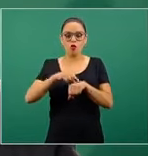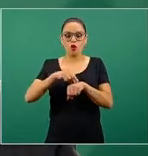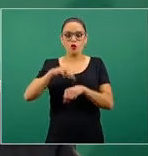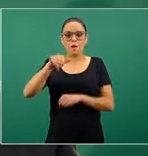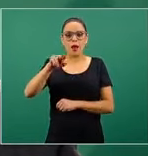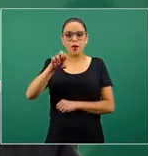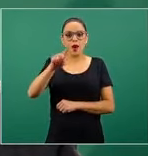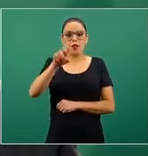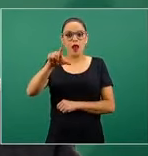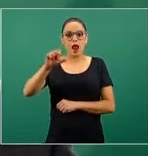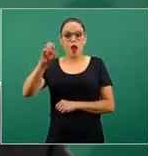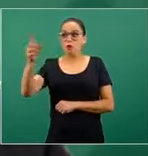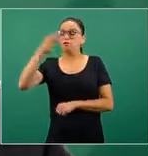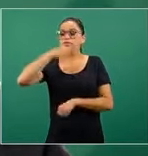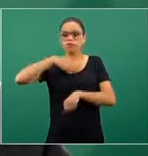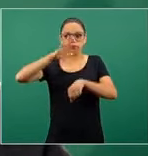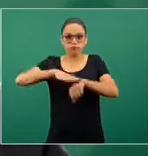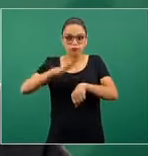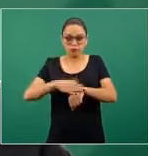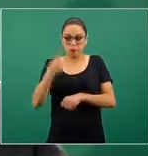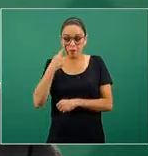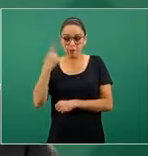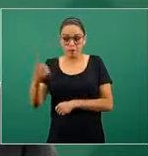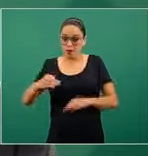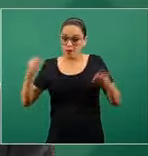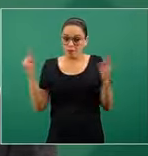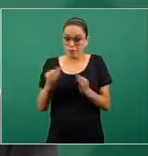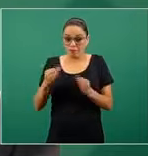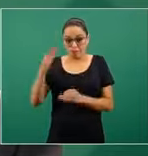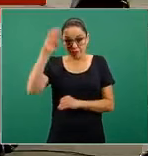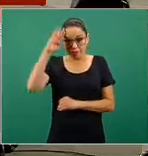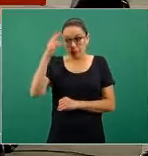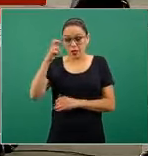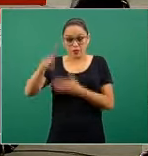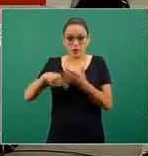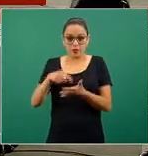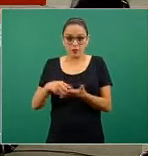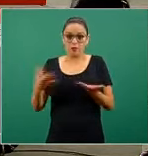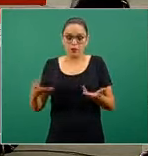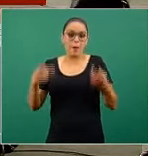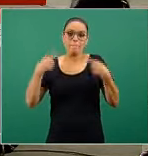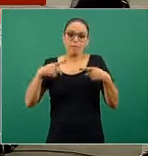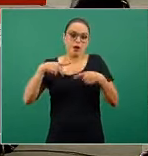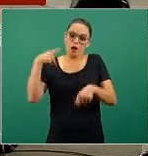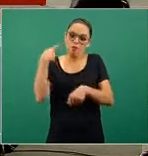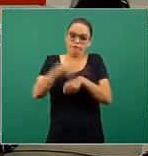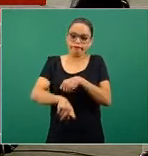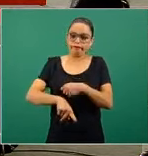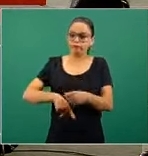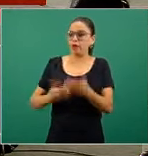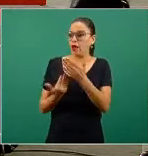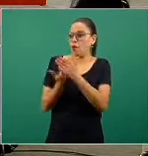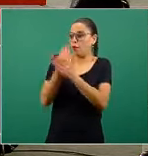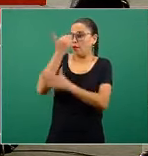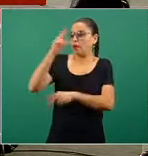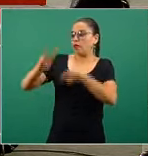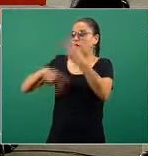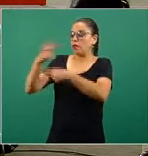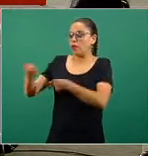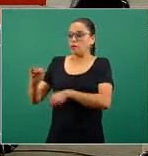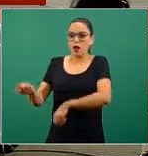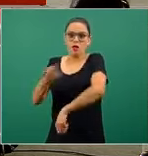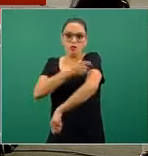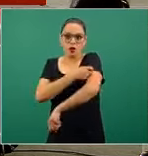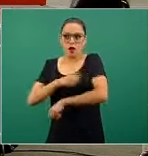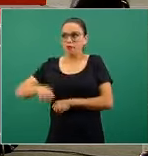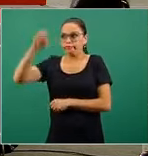alertó de esta situación. Con esas temperaturas, obviamente, se pone en riesgo a las personas que se van a vacunar, adultas mayores, y